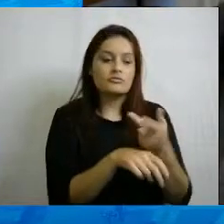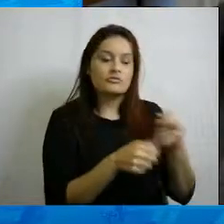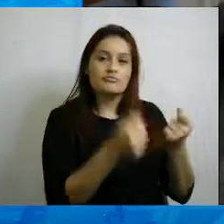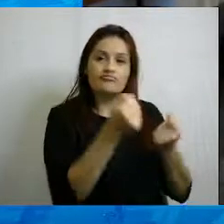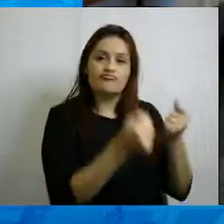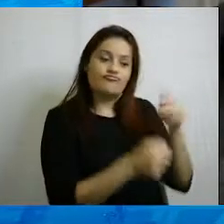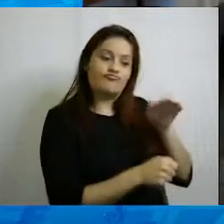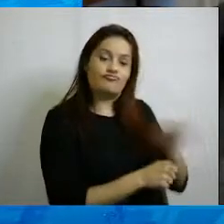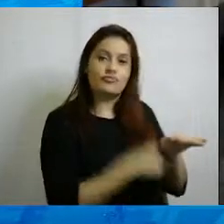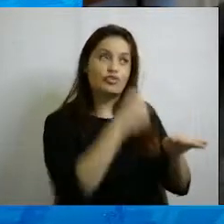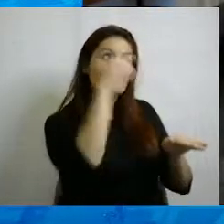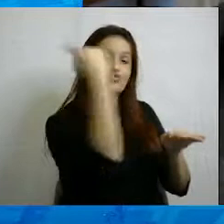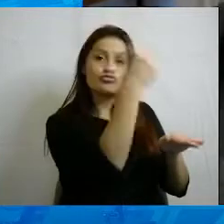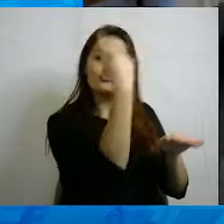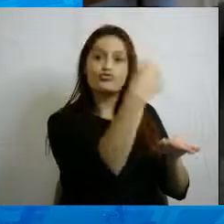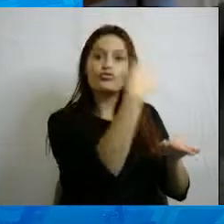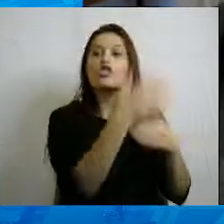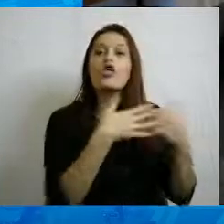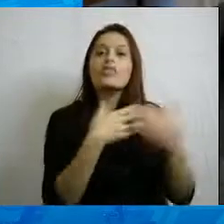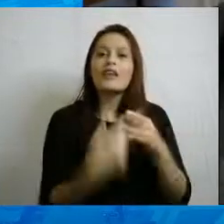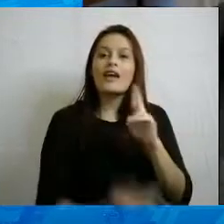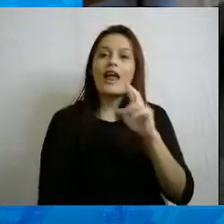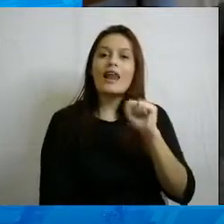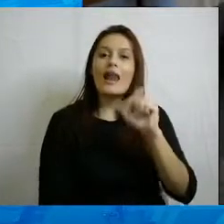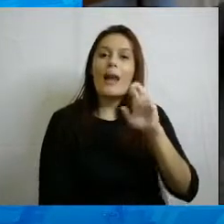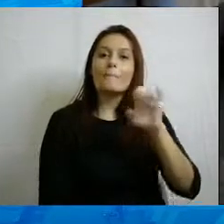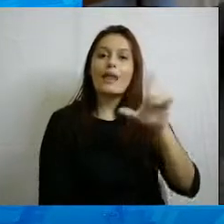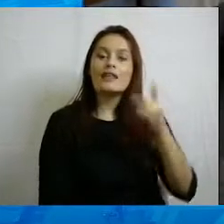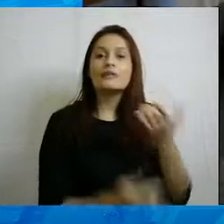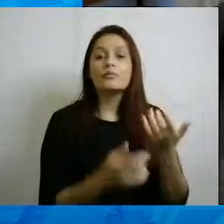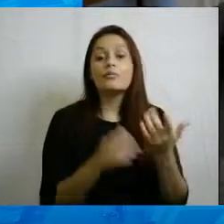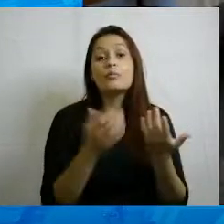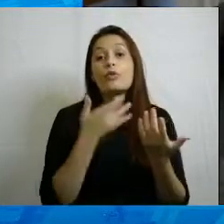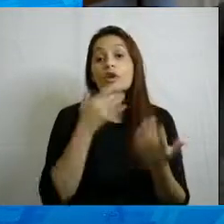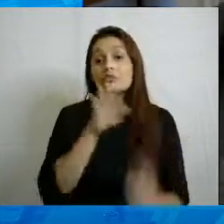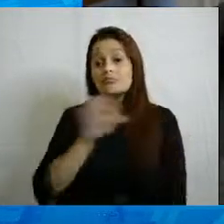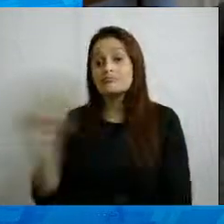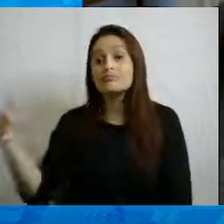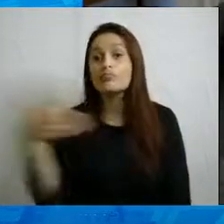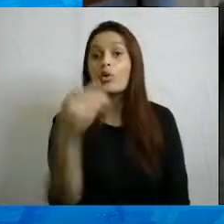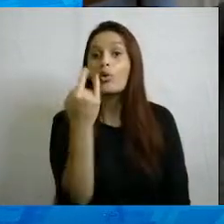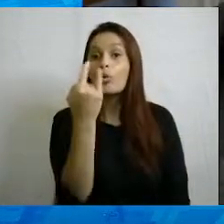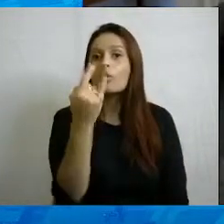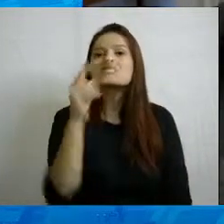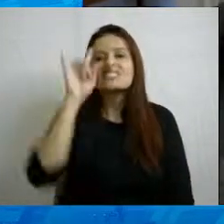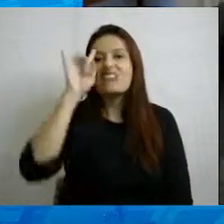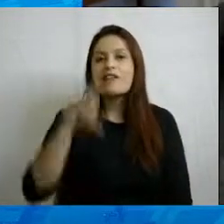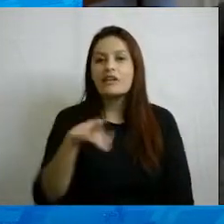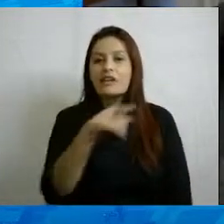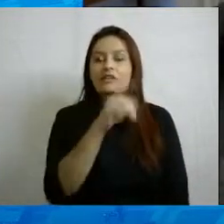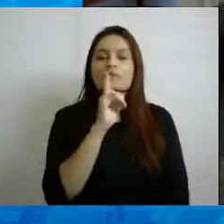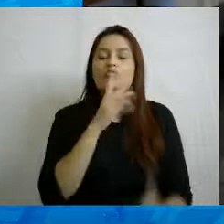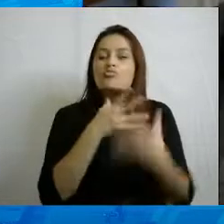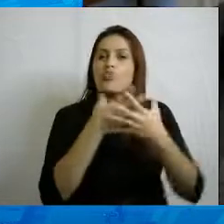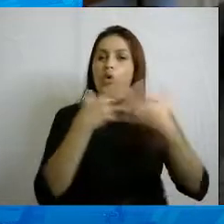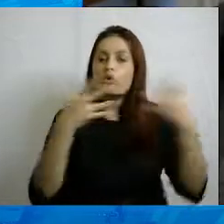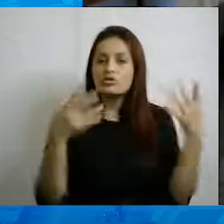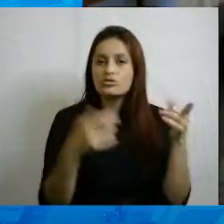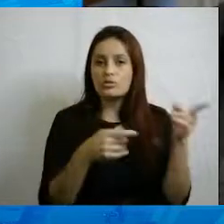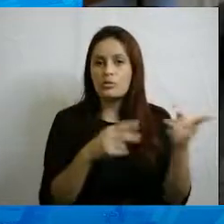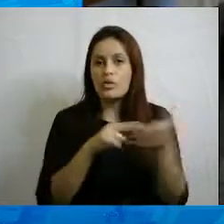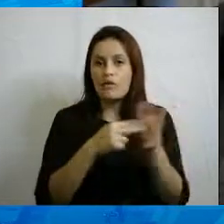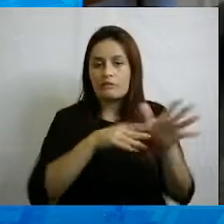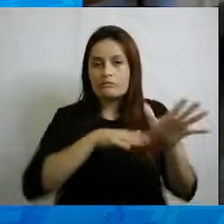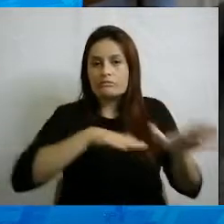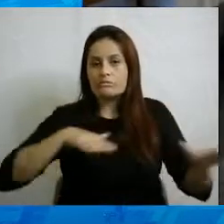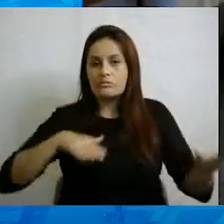carabineros en el sector de la variante Rapel para evitar esa vuelta en U, que también genera alta congestión. Ya hay materias